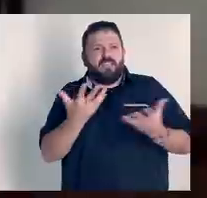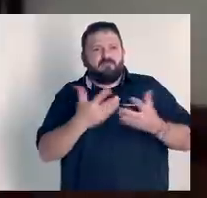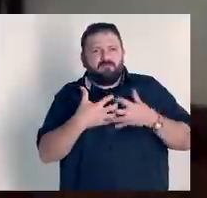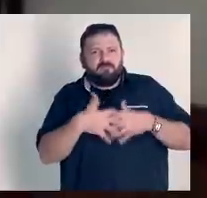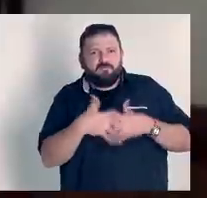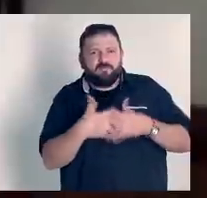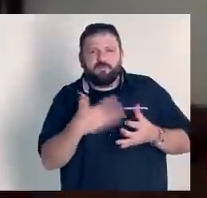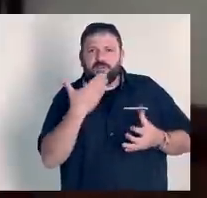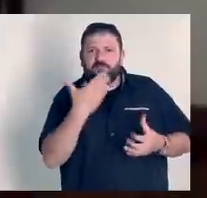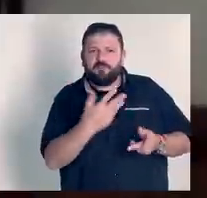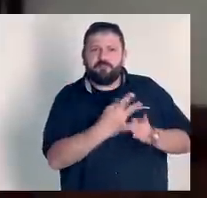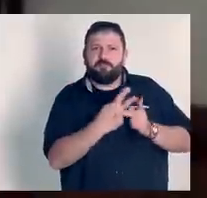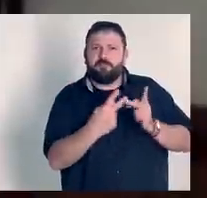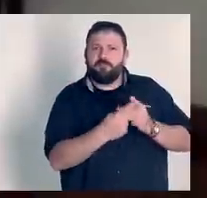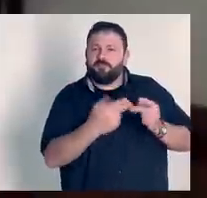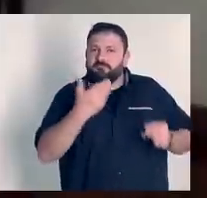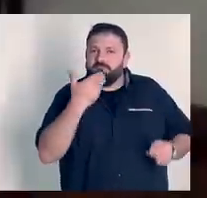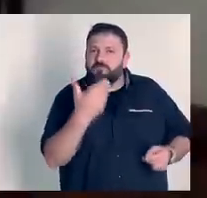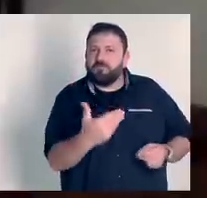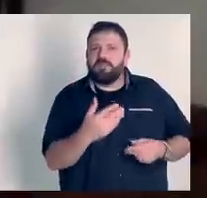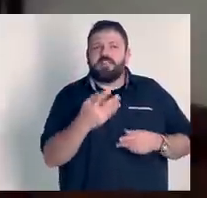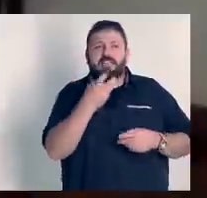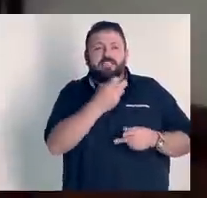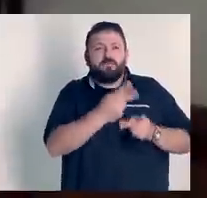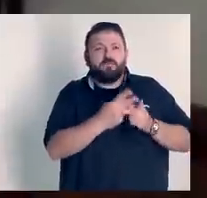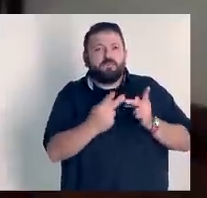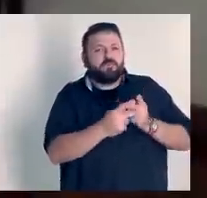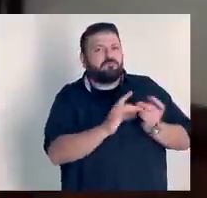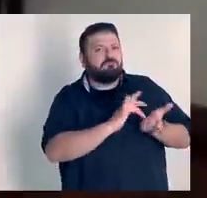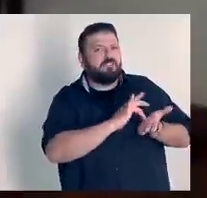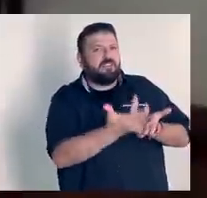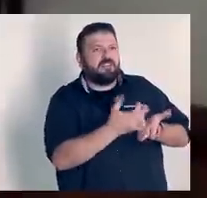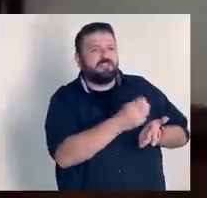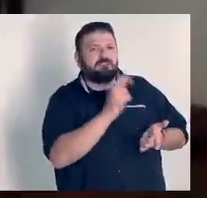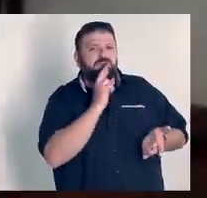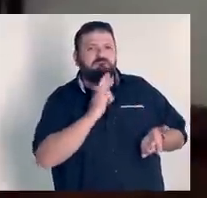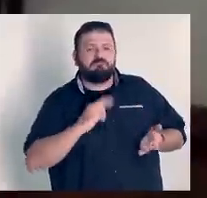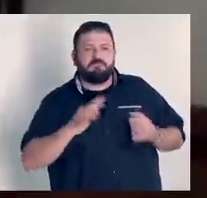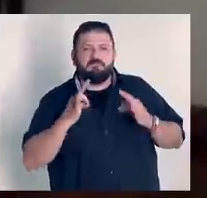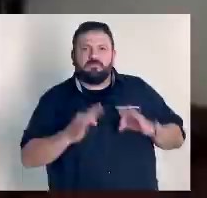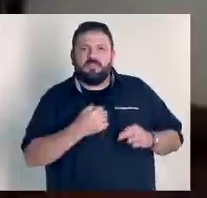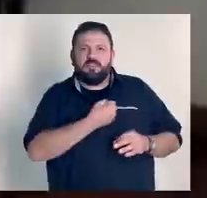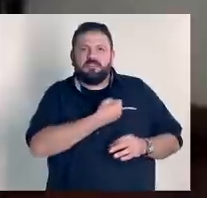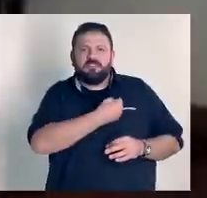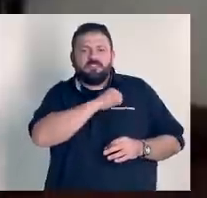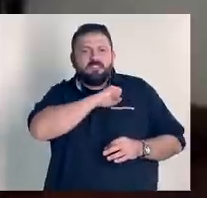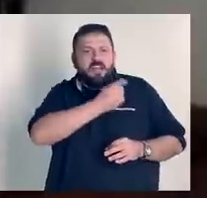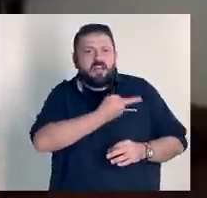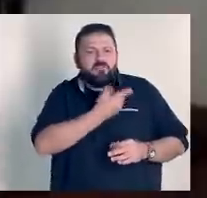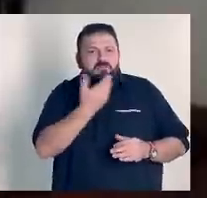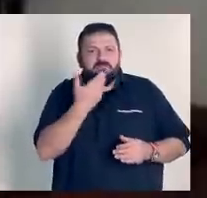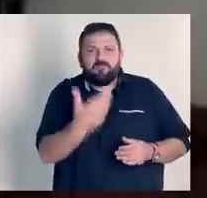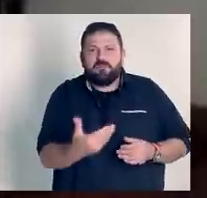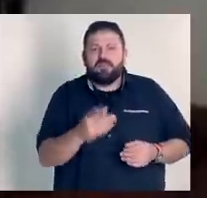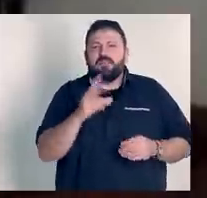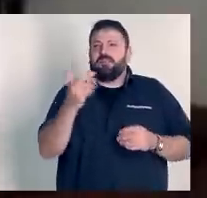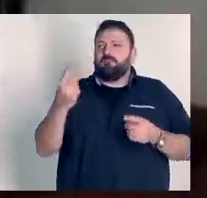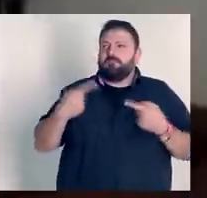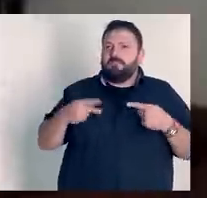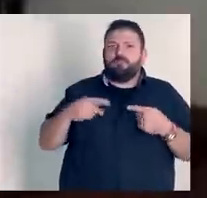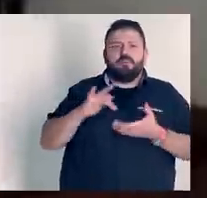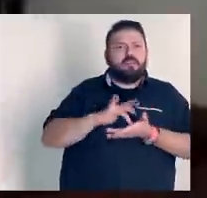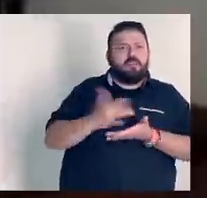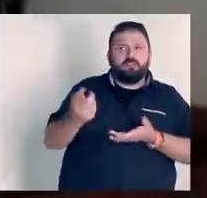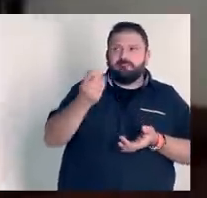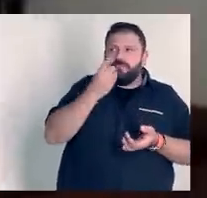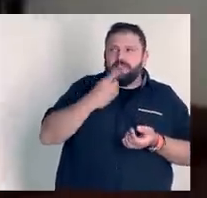los productos, y los productos nos han dado siempre resultados. Cada vez que lo recomiendo, alguien me dice gracias. Cada vez que